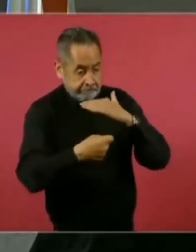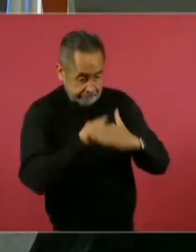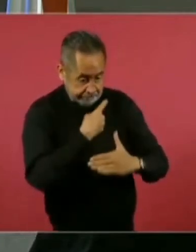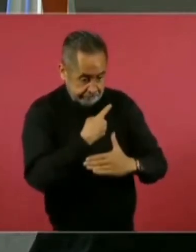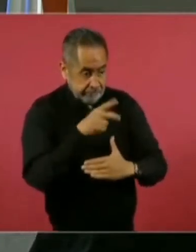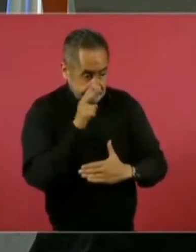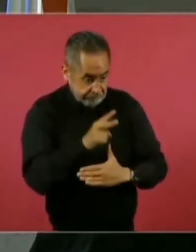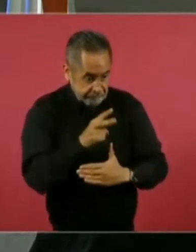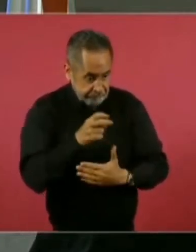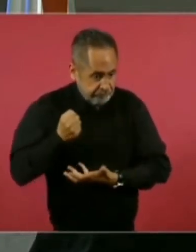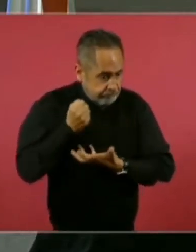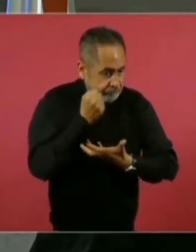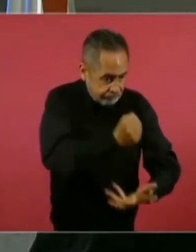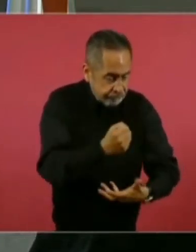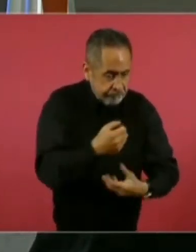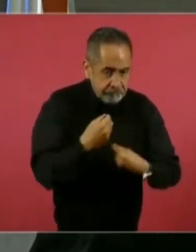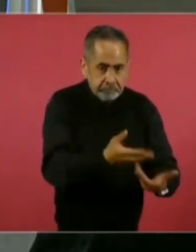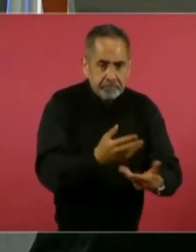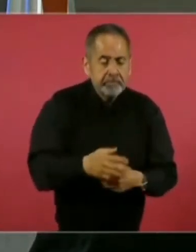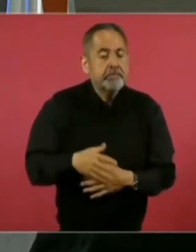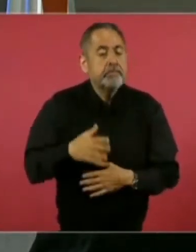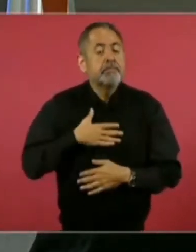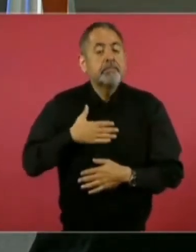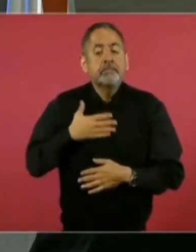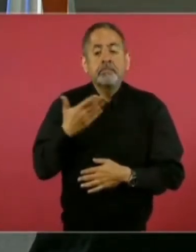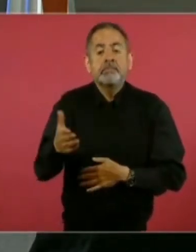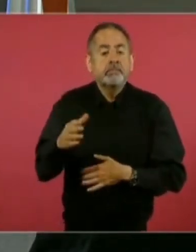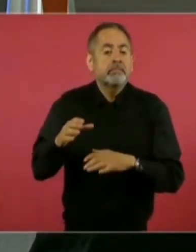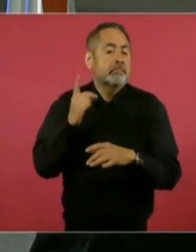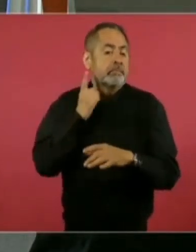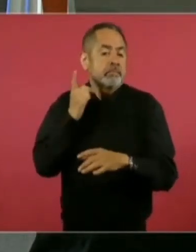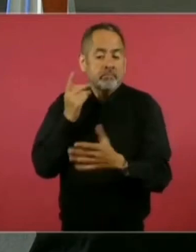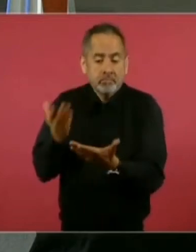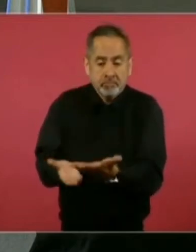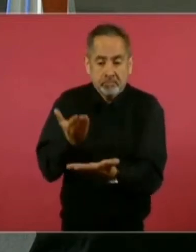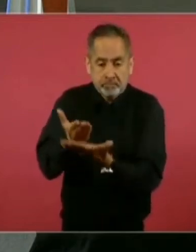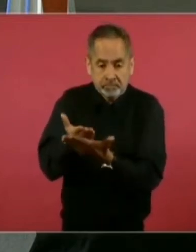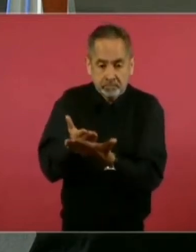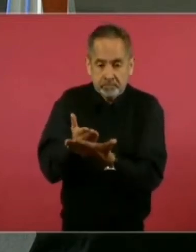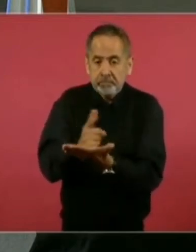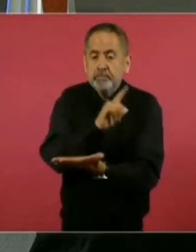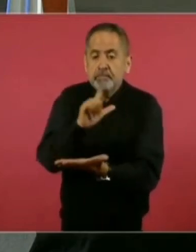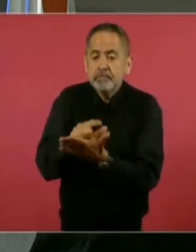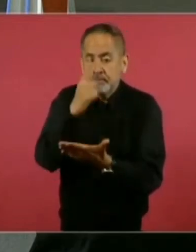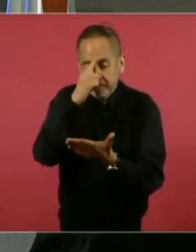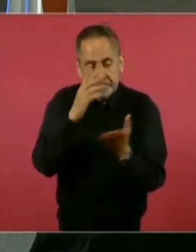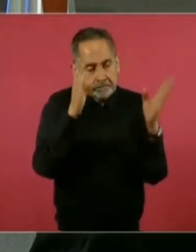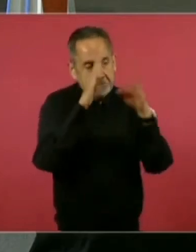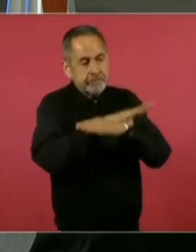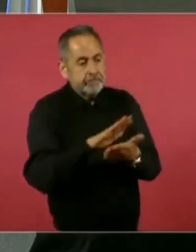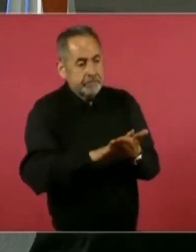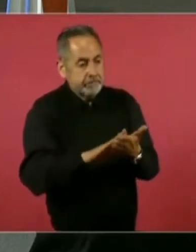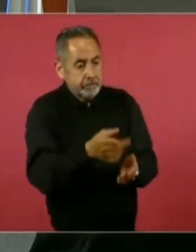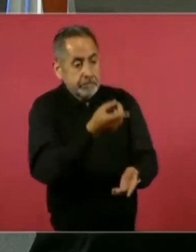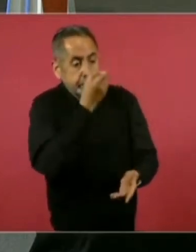Enviamos al Congreso una ley de amnistía que fue aprobada,